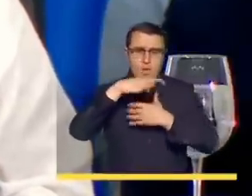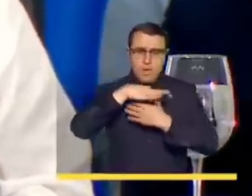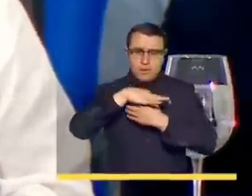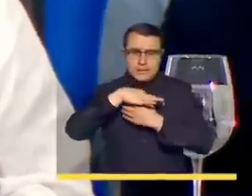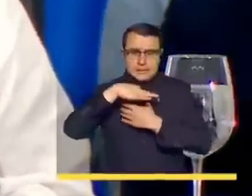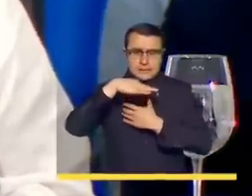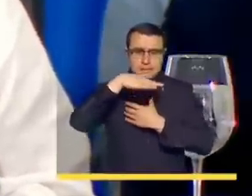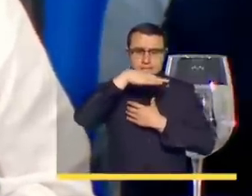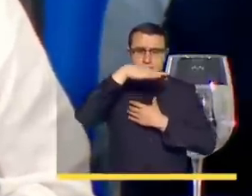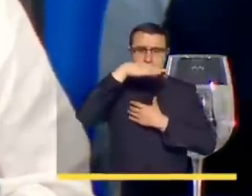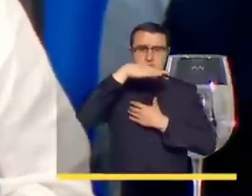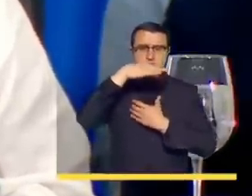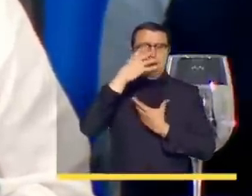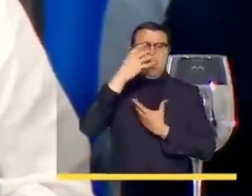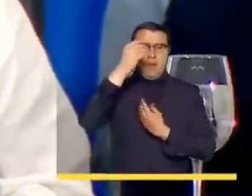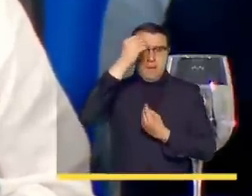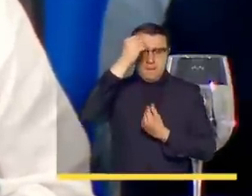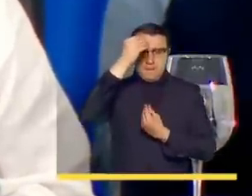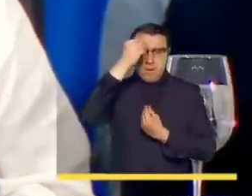espirituales.